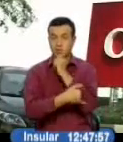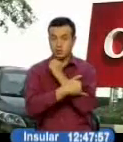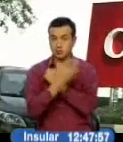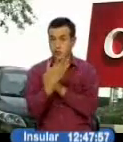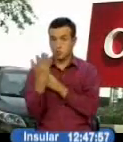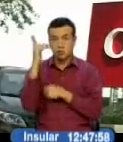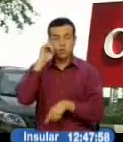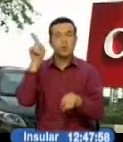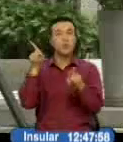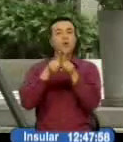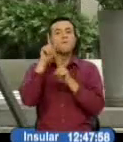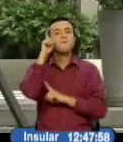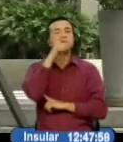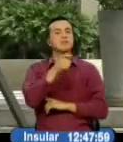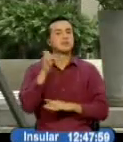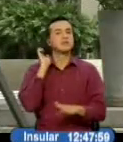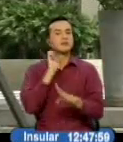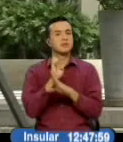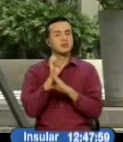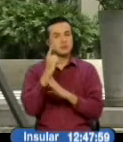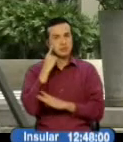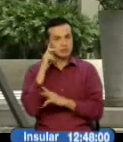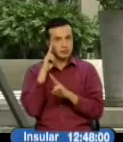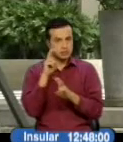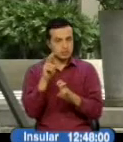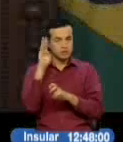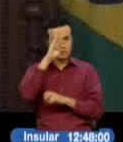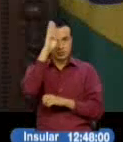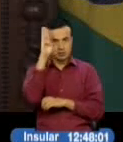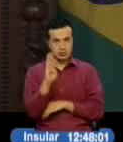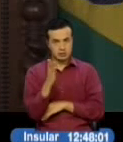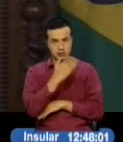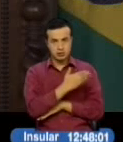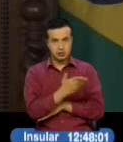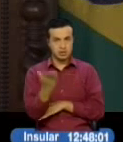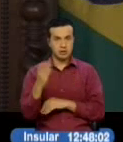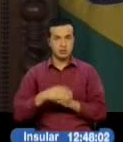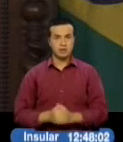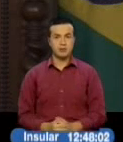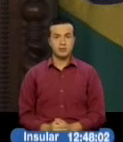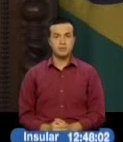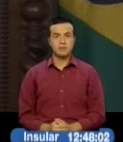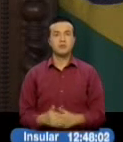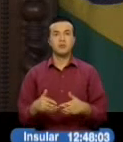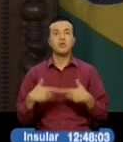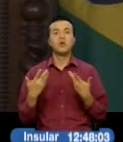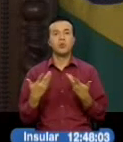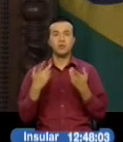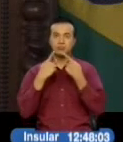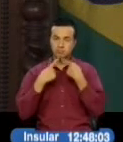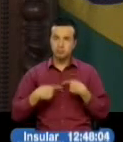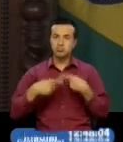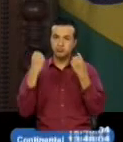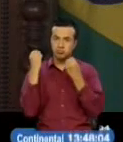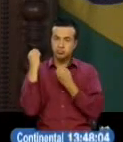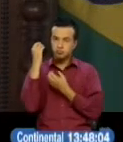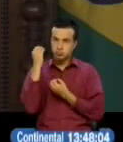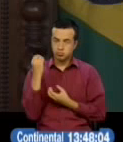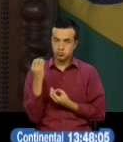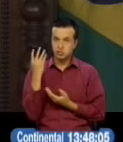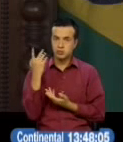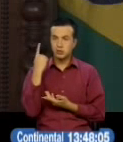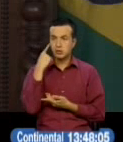que permitirán a fiscales ecuatorianos realizar investigaciones en Brasil. Para que puedan recibir declaraciones y puedan